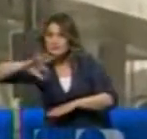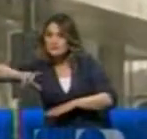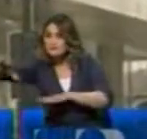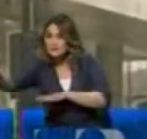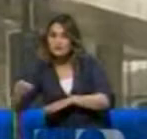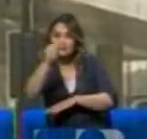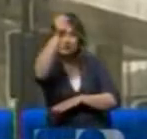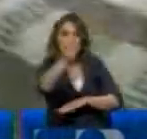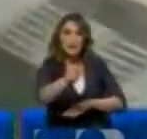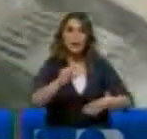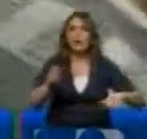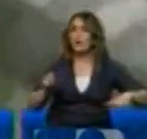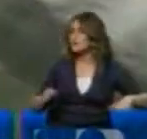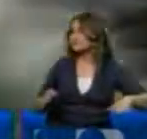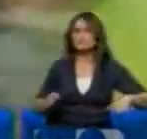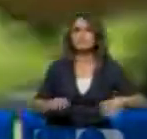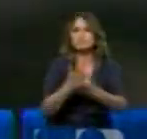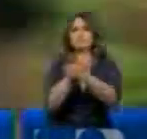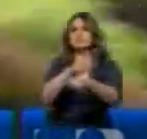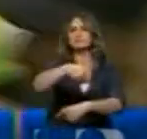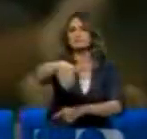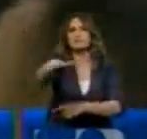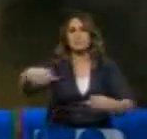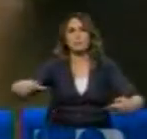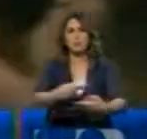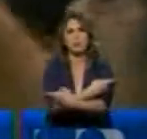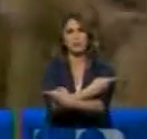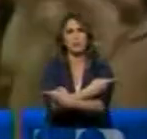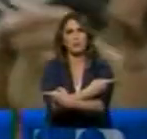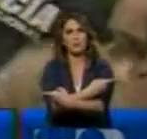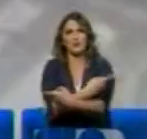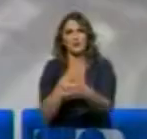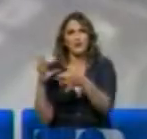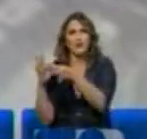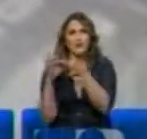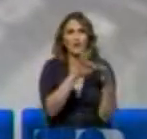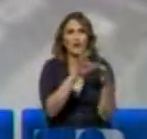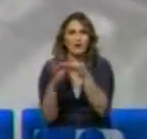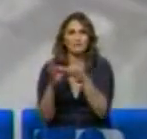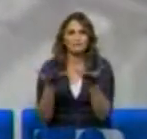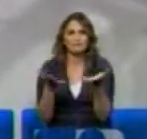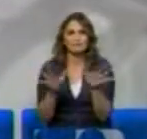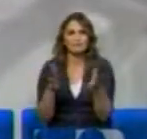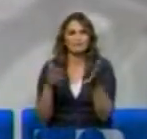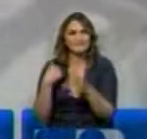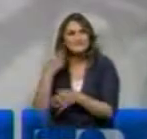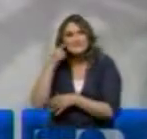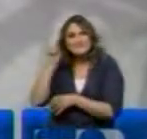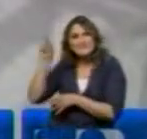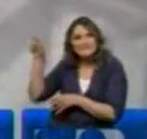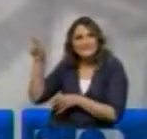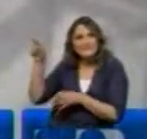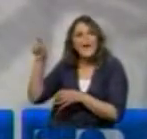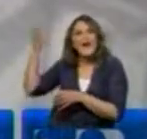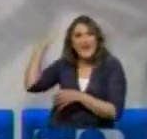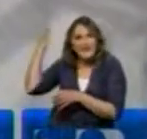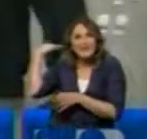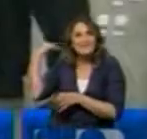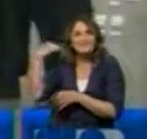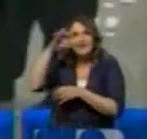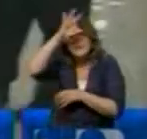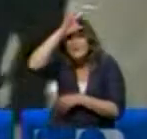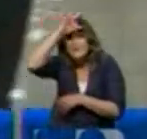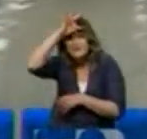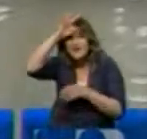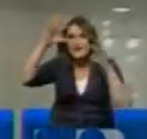los ejemplos sobran. 21 personas detenidas vinculadas al ingreso de una ambulancia fantasma en la regional Guayas fueron liberadas por la